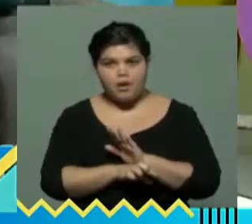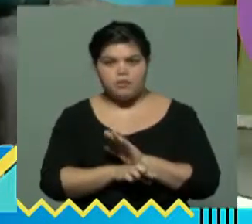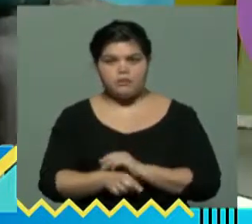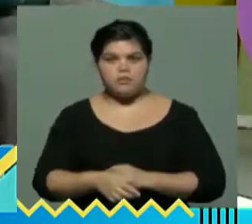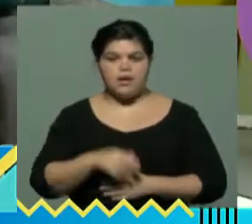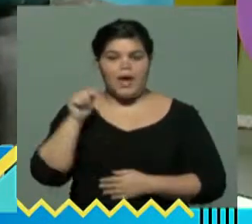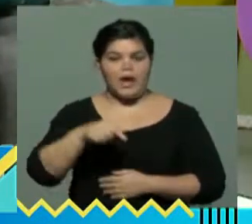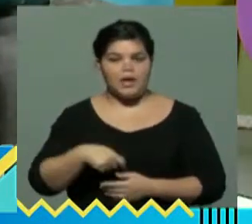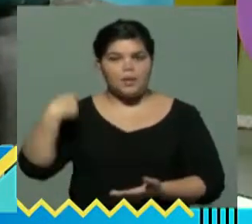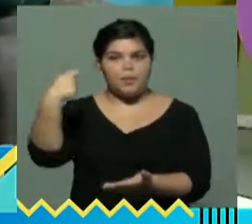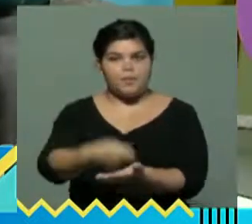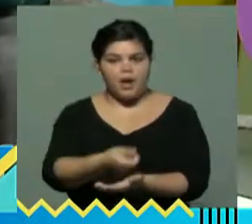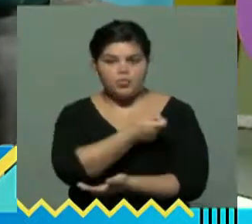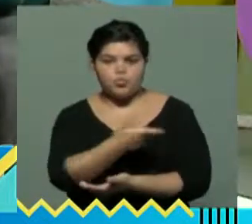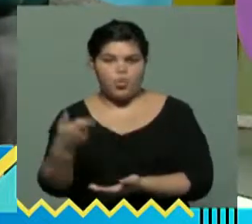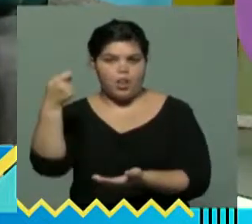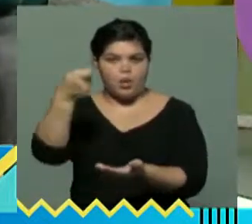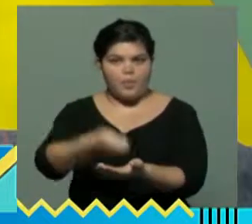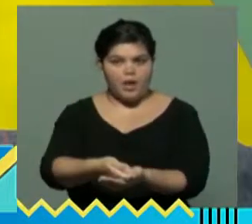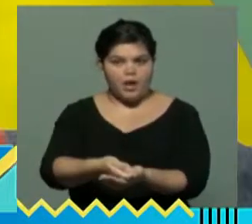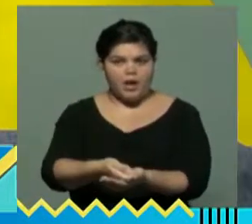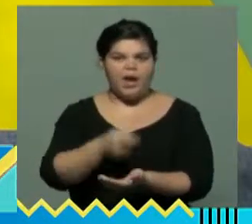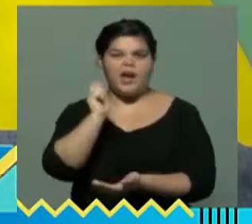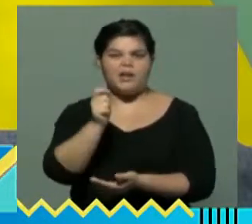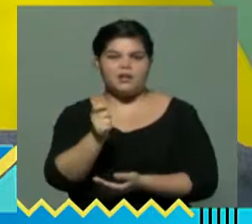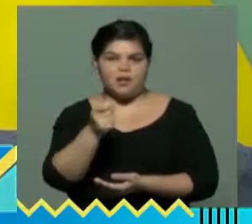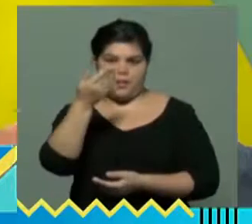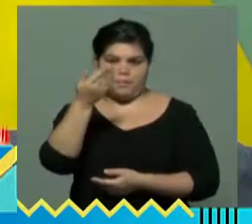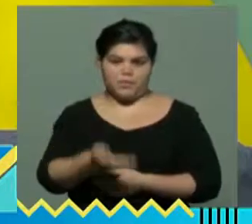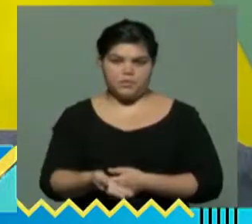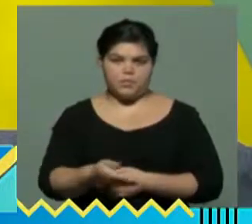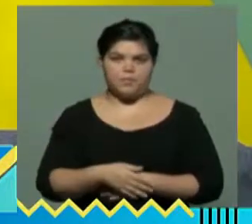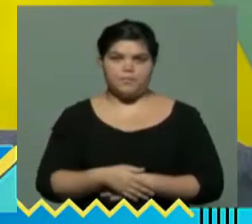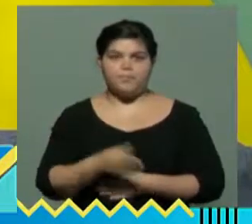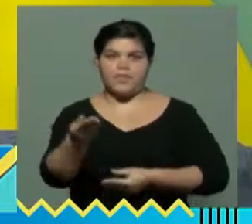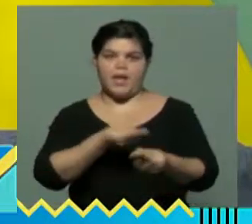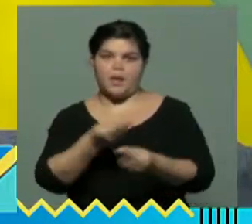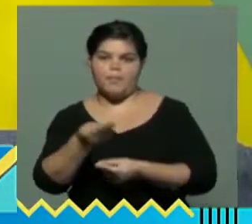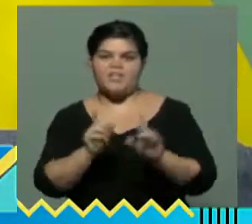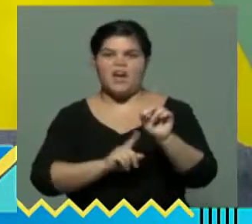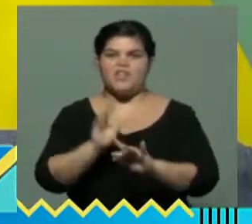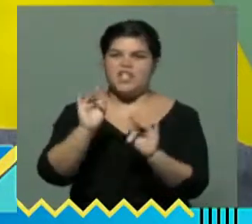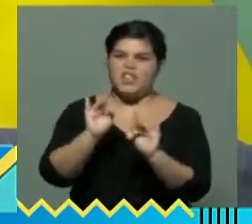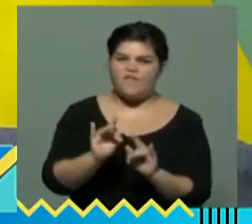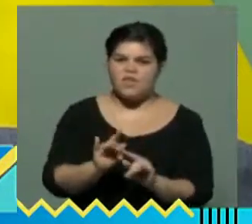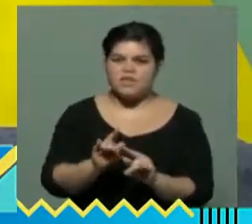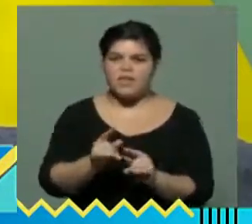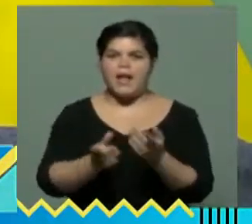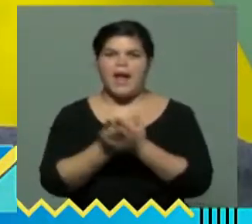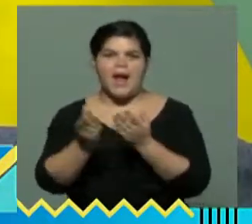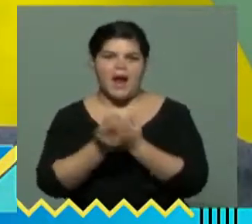lo que hacía era pagar el sueldo al empleado, como a la empresa a veces le costaba también, sobre todo por el costo